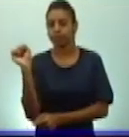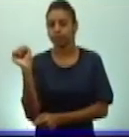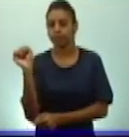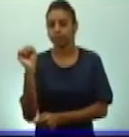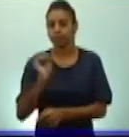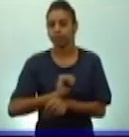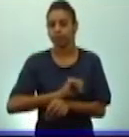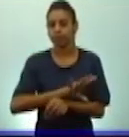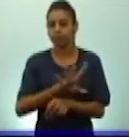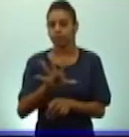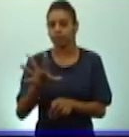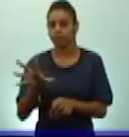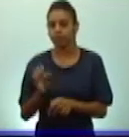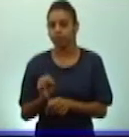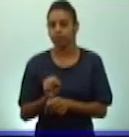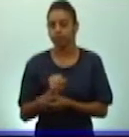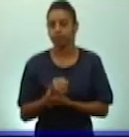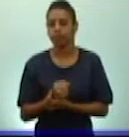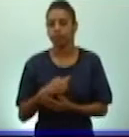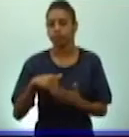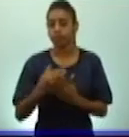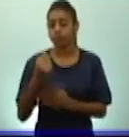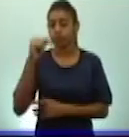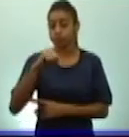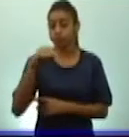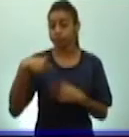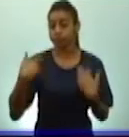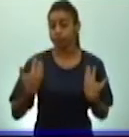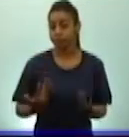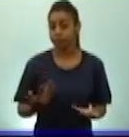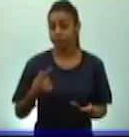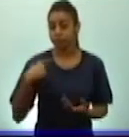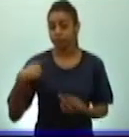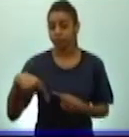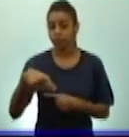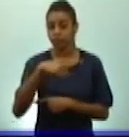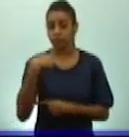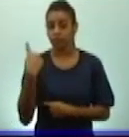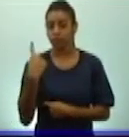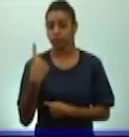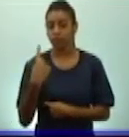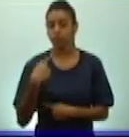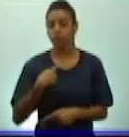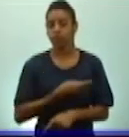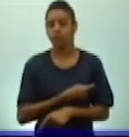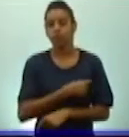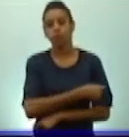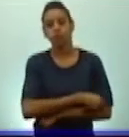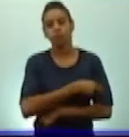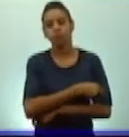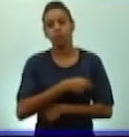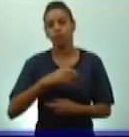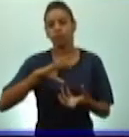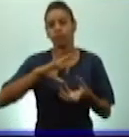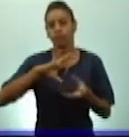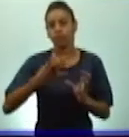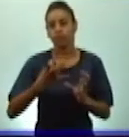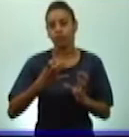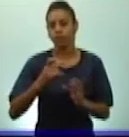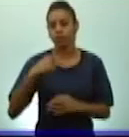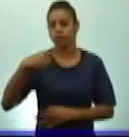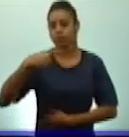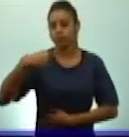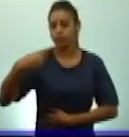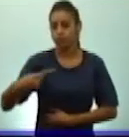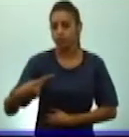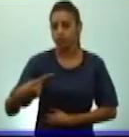azota. En estos días, en nuestro país, de manera diaria, se efectúa la reunión con el grupo